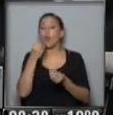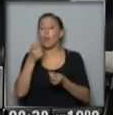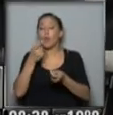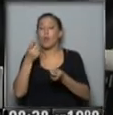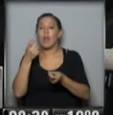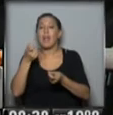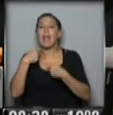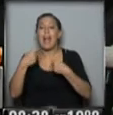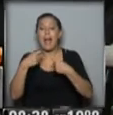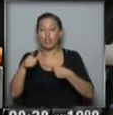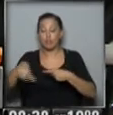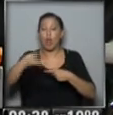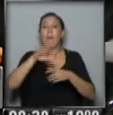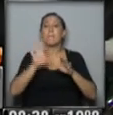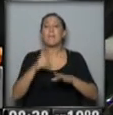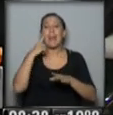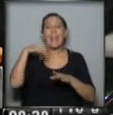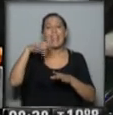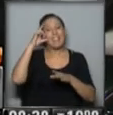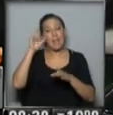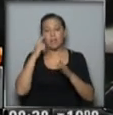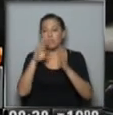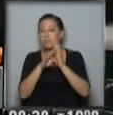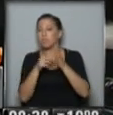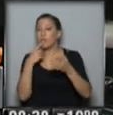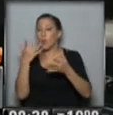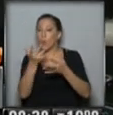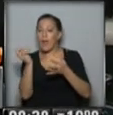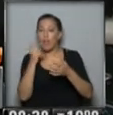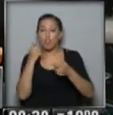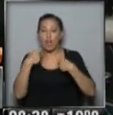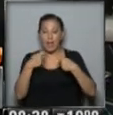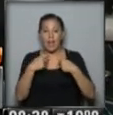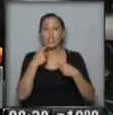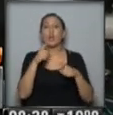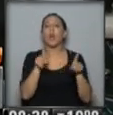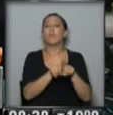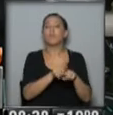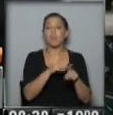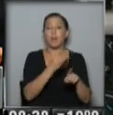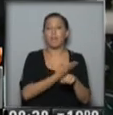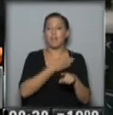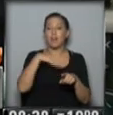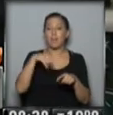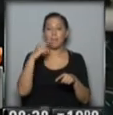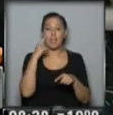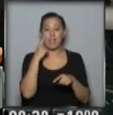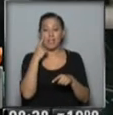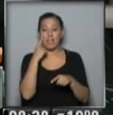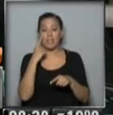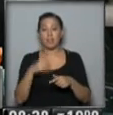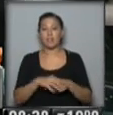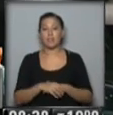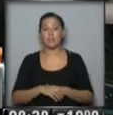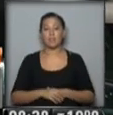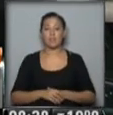elabora el indec y bueno como predica por ejemplo el fondo monetario en sus en